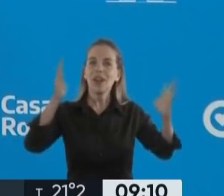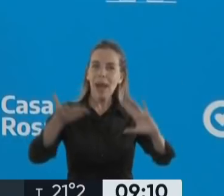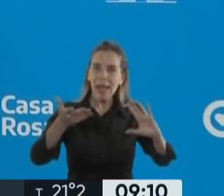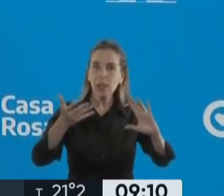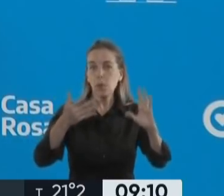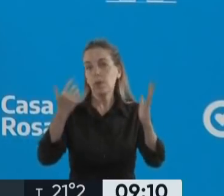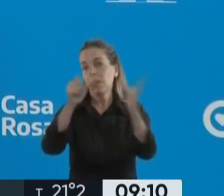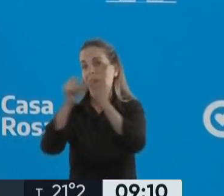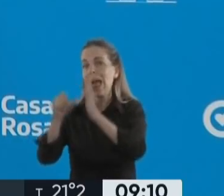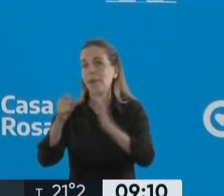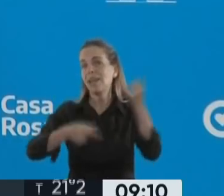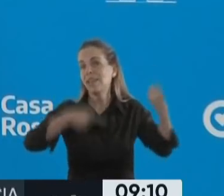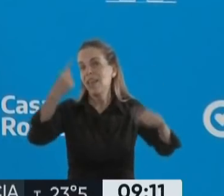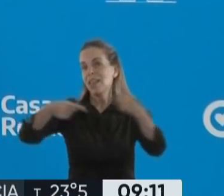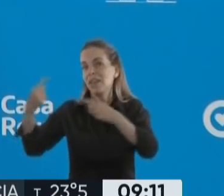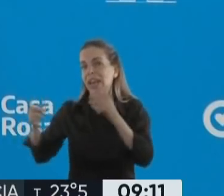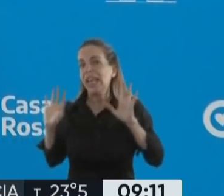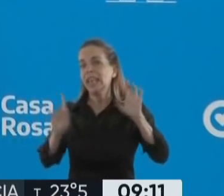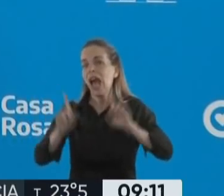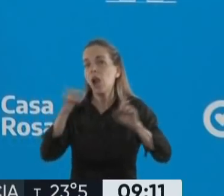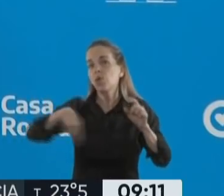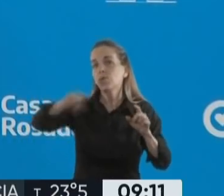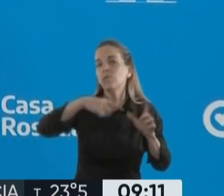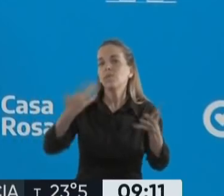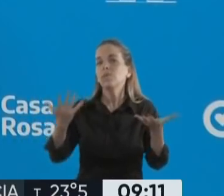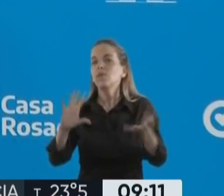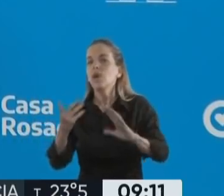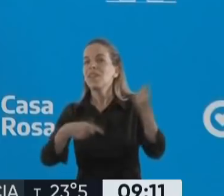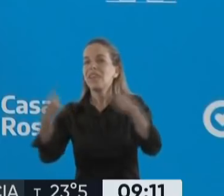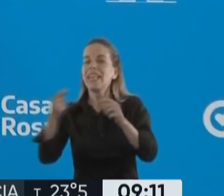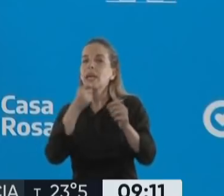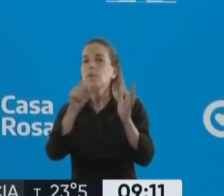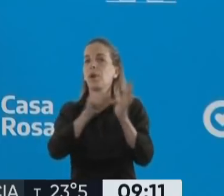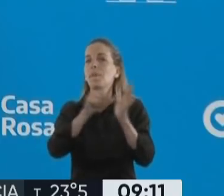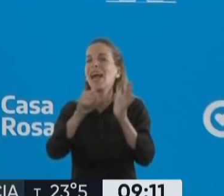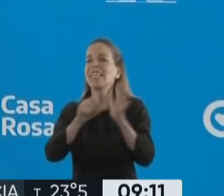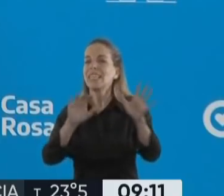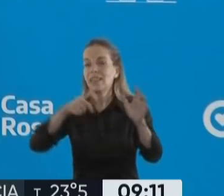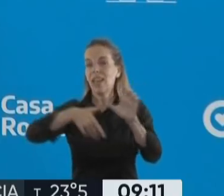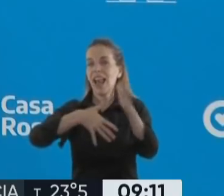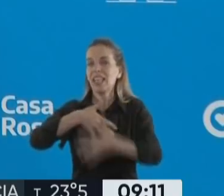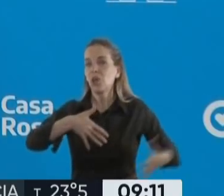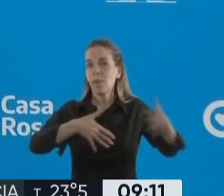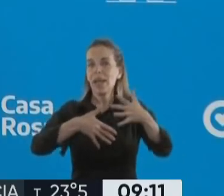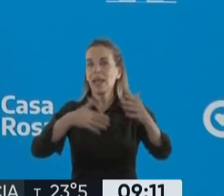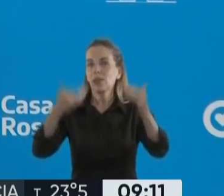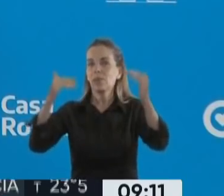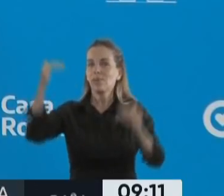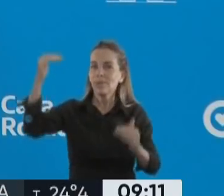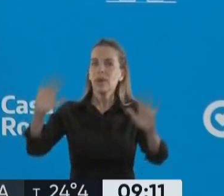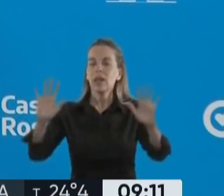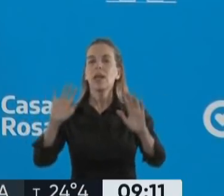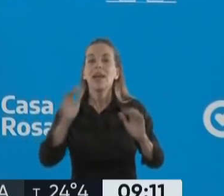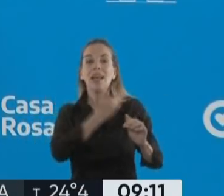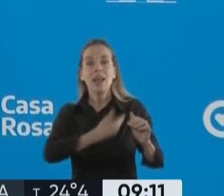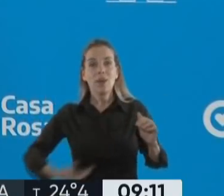que tengamos que hacerlo desde un lugar diferenciado, como son los países de renta media. También en el caso del G20, el presidente